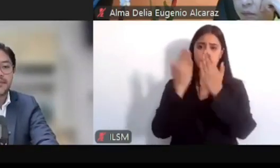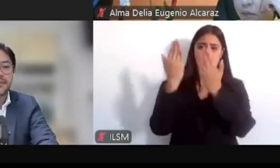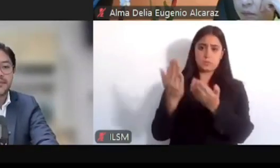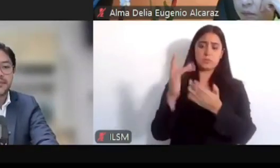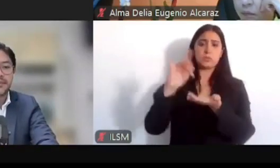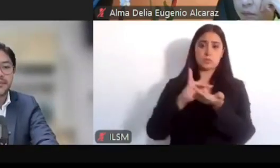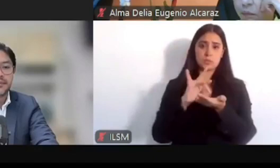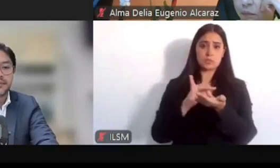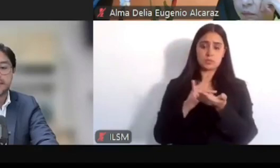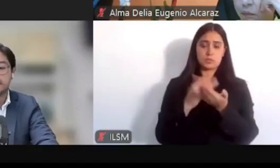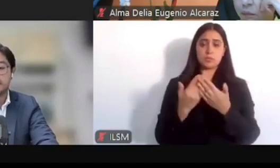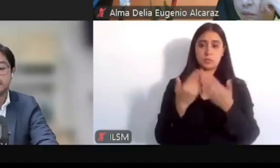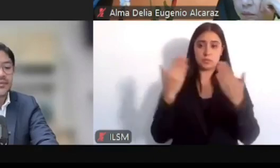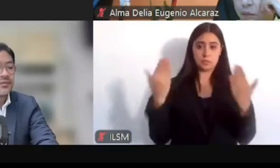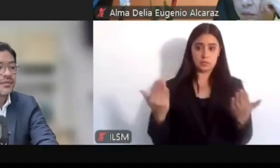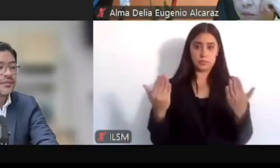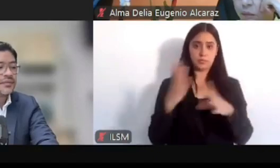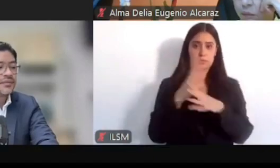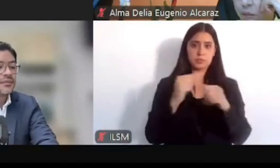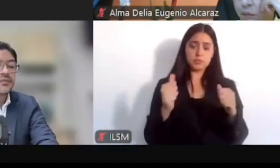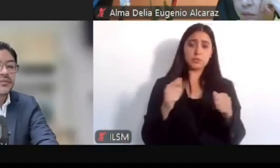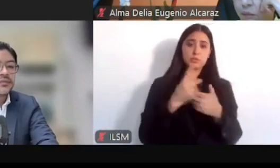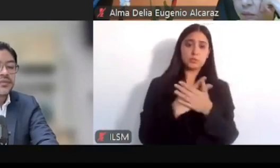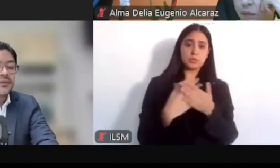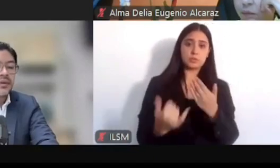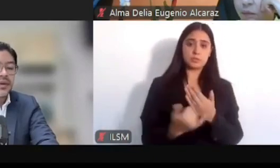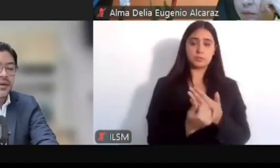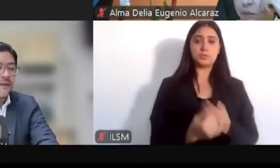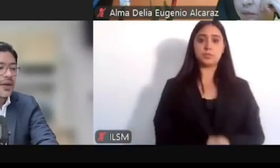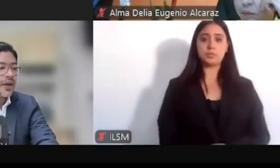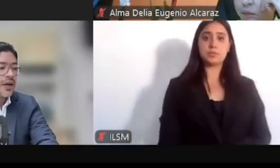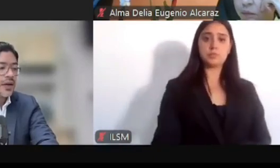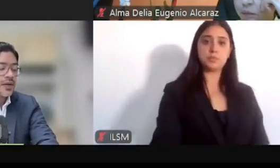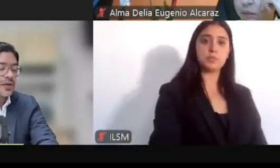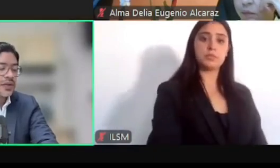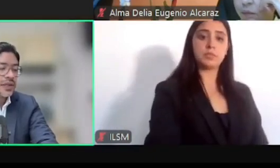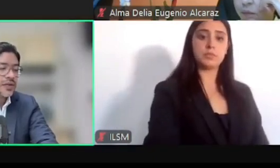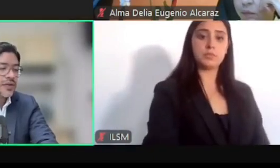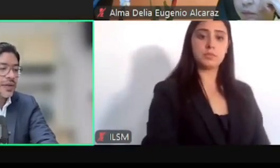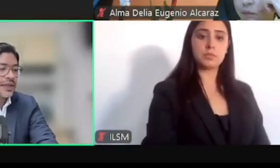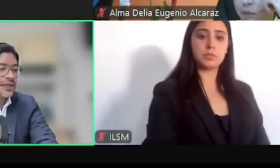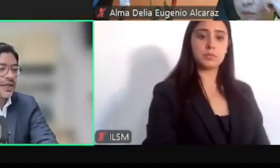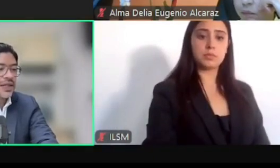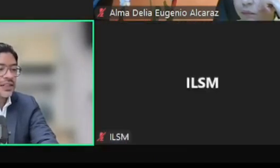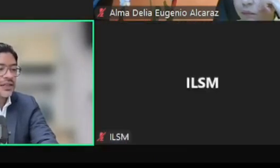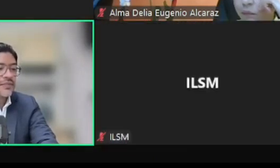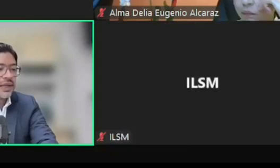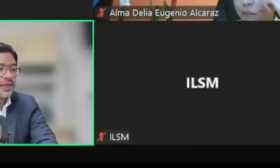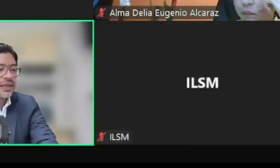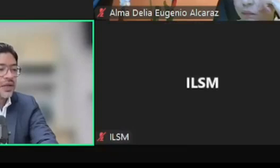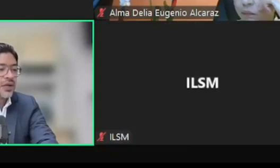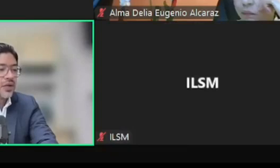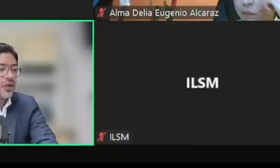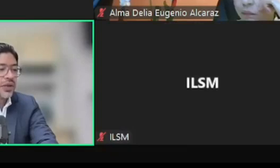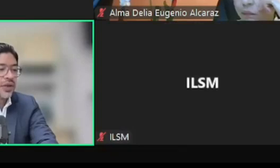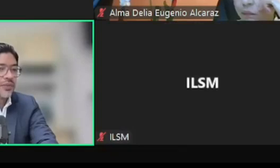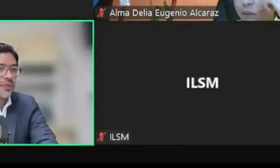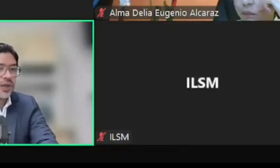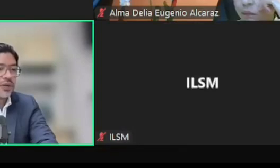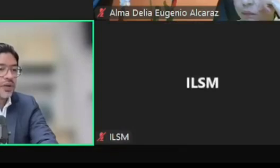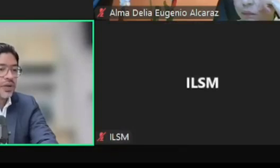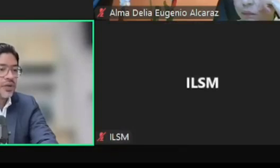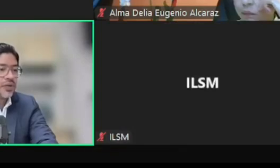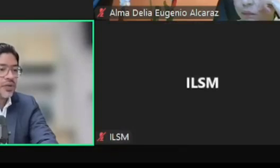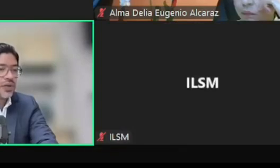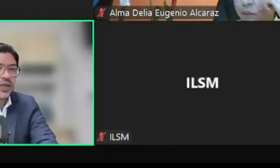apoye con la cuenta y los resolutivos del proyecto con su tración magistradas magistrado doy cuenta con el